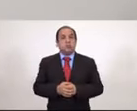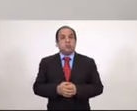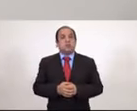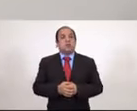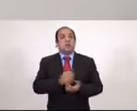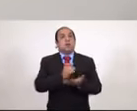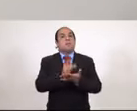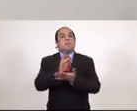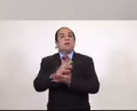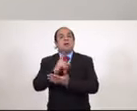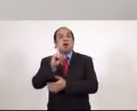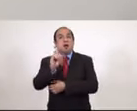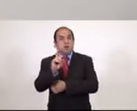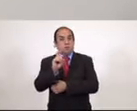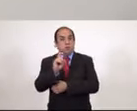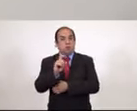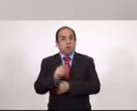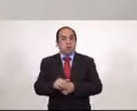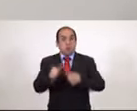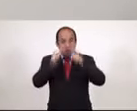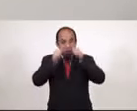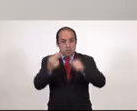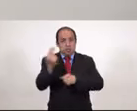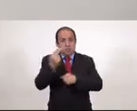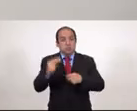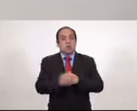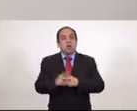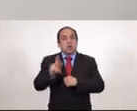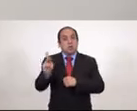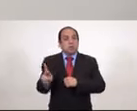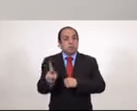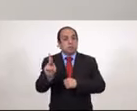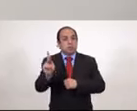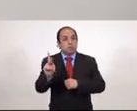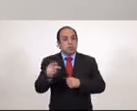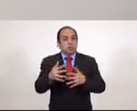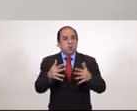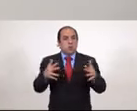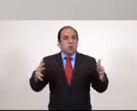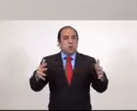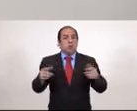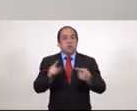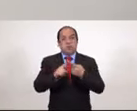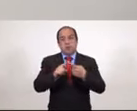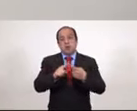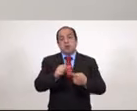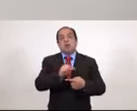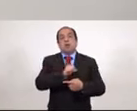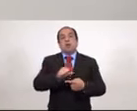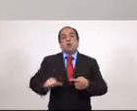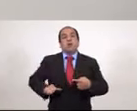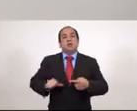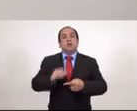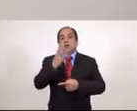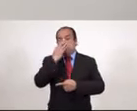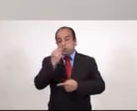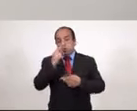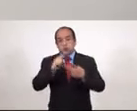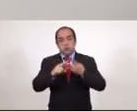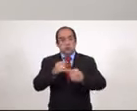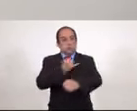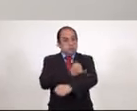agua para cubrir las necesidades de una población muy grande, tanto en las alcaldías de Coyoacán como en